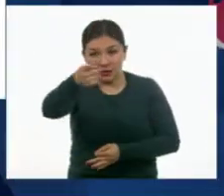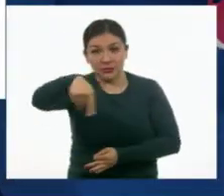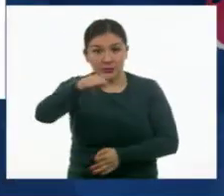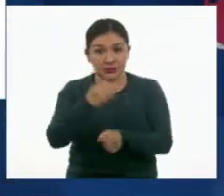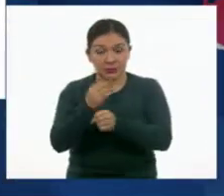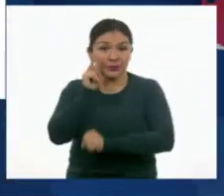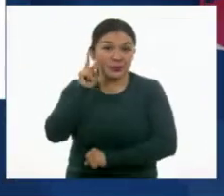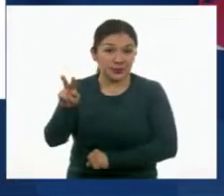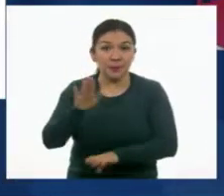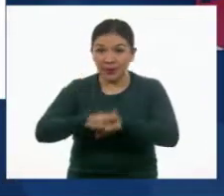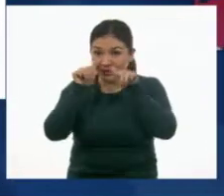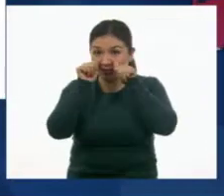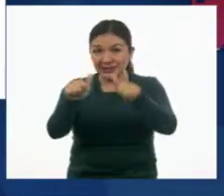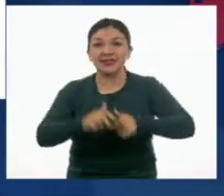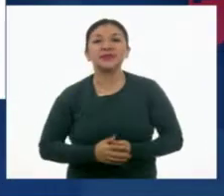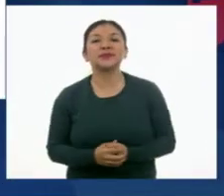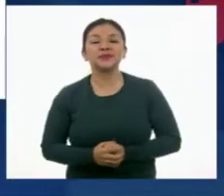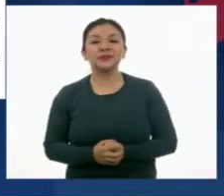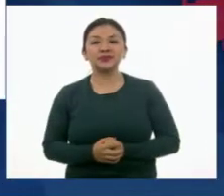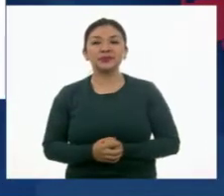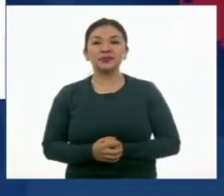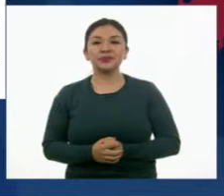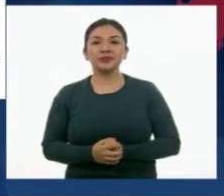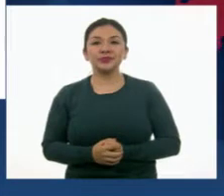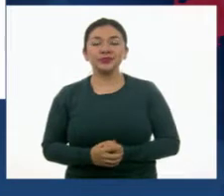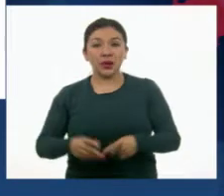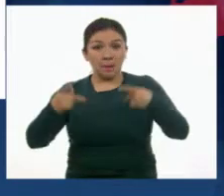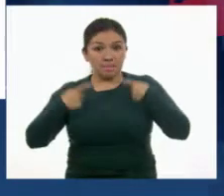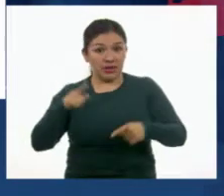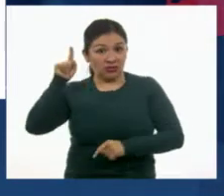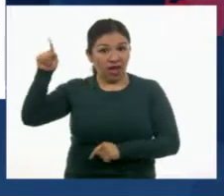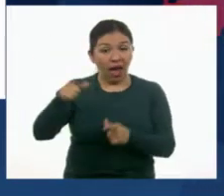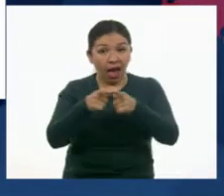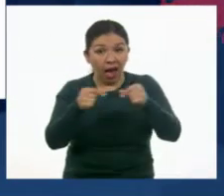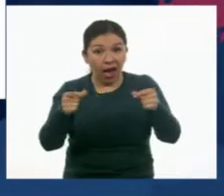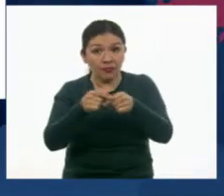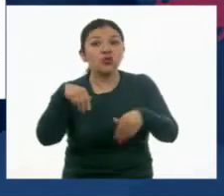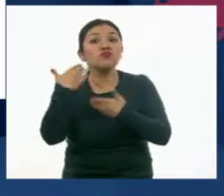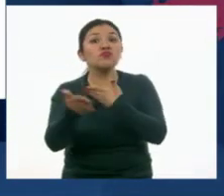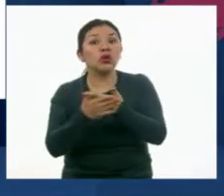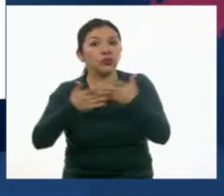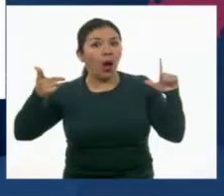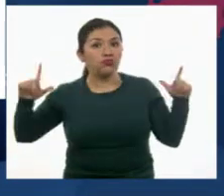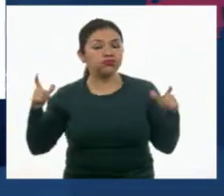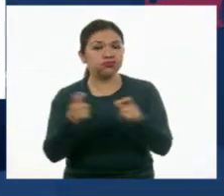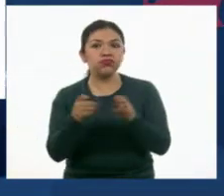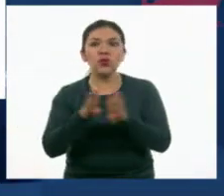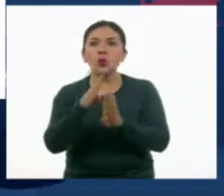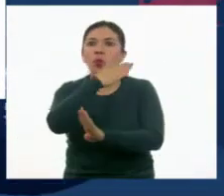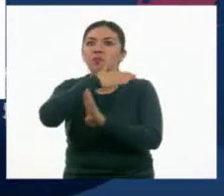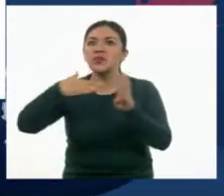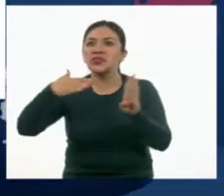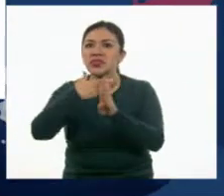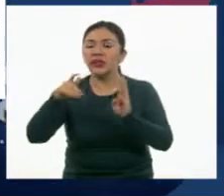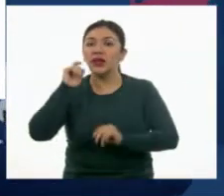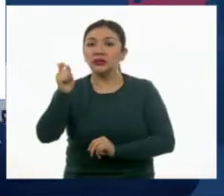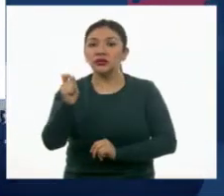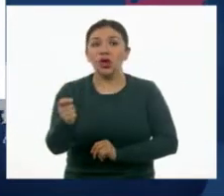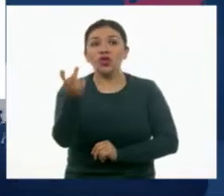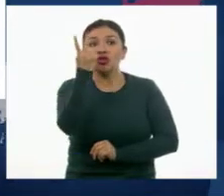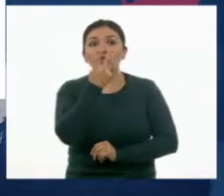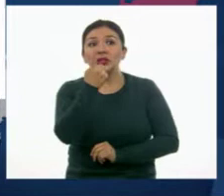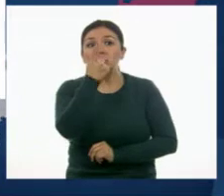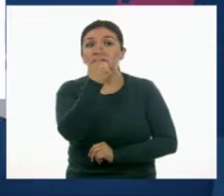pedir que pongas mucha atención. Dice, la población de Japón se reducirá en más de la mitad de los